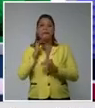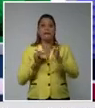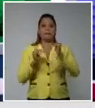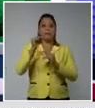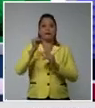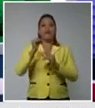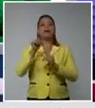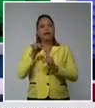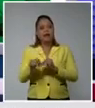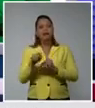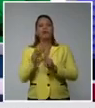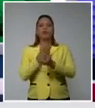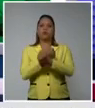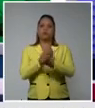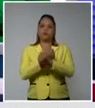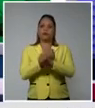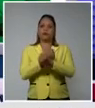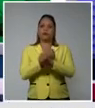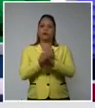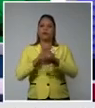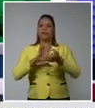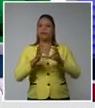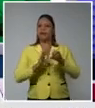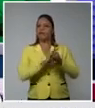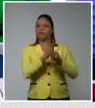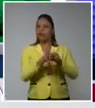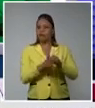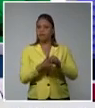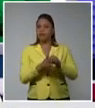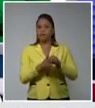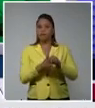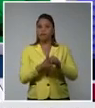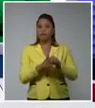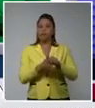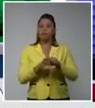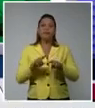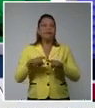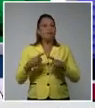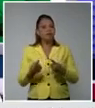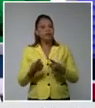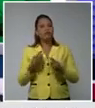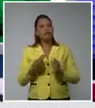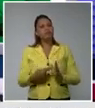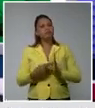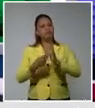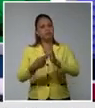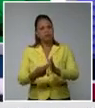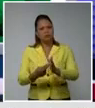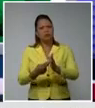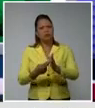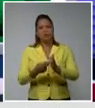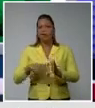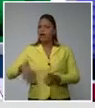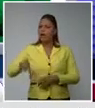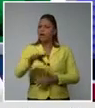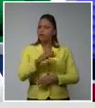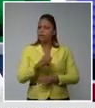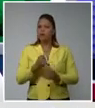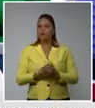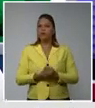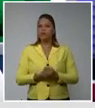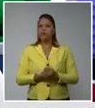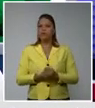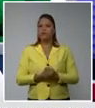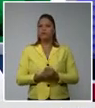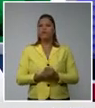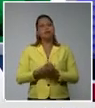presentar complicaciones de la enfermedad. Por lo tanto, es mi sugerencia, es mi consejo, mi recomendación, que